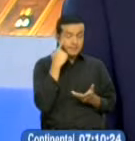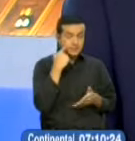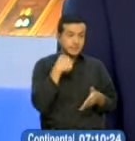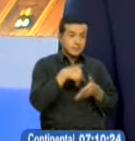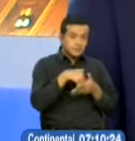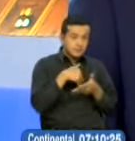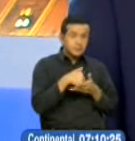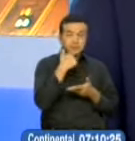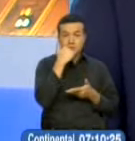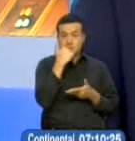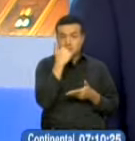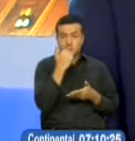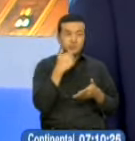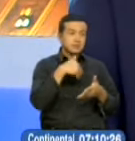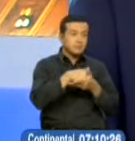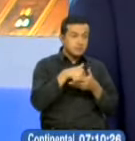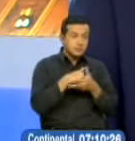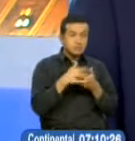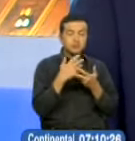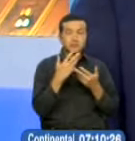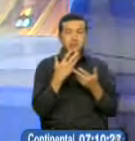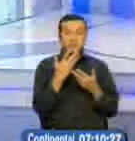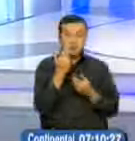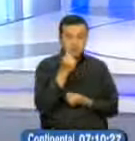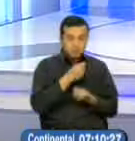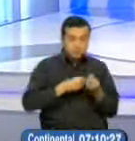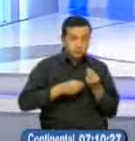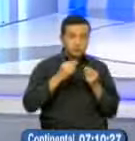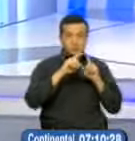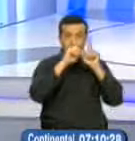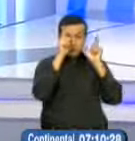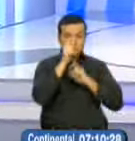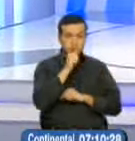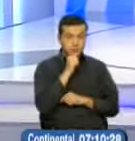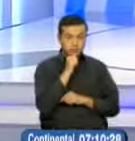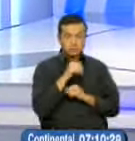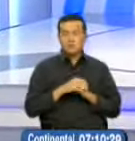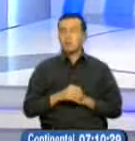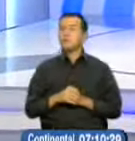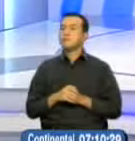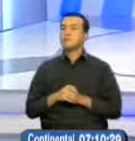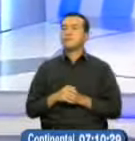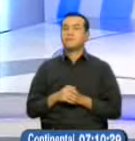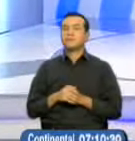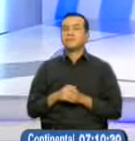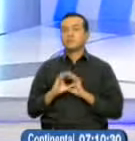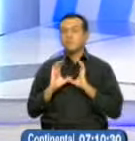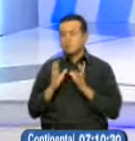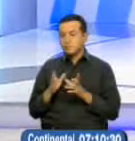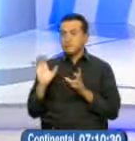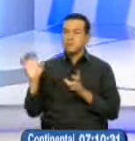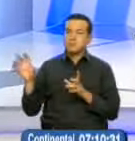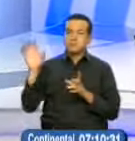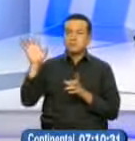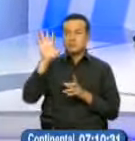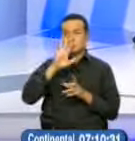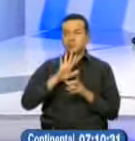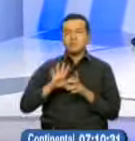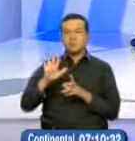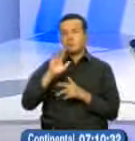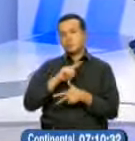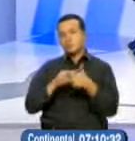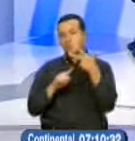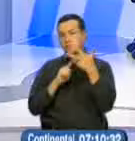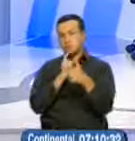para ampliar la inversión en el sector privado. Bueno, lo que pasa es que las sedes fueron configuradas para